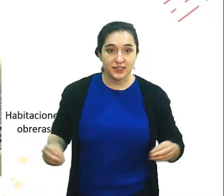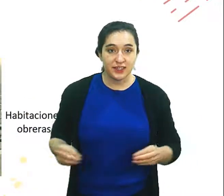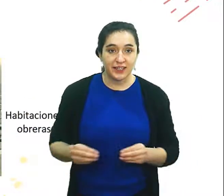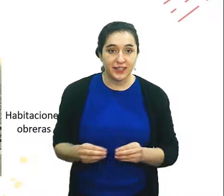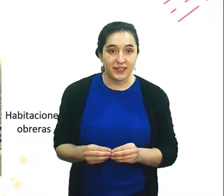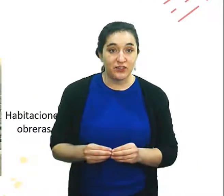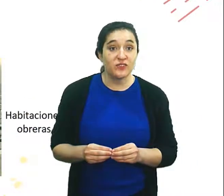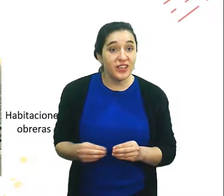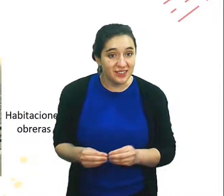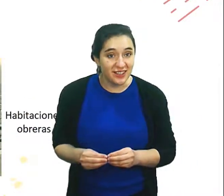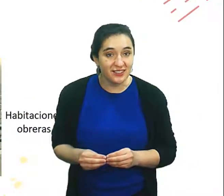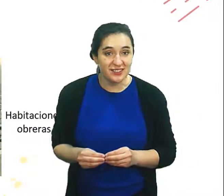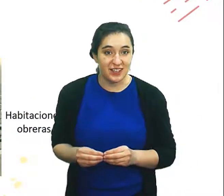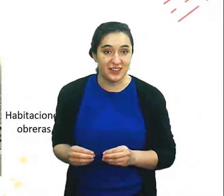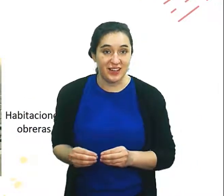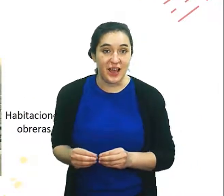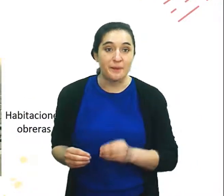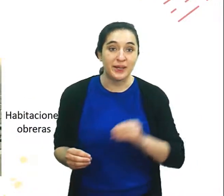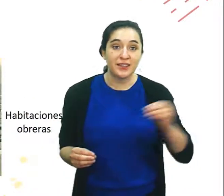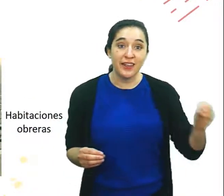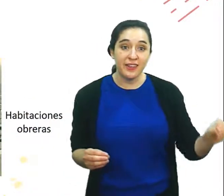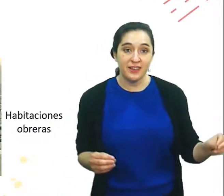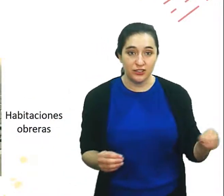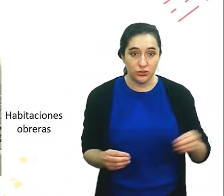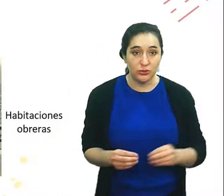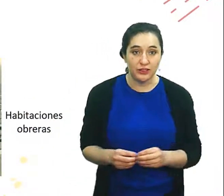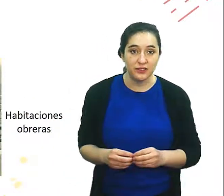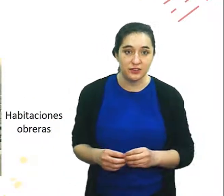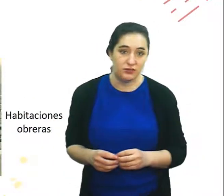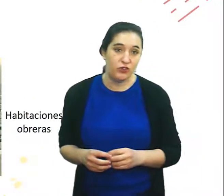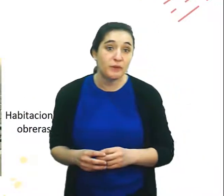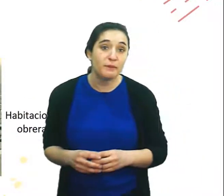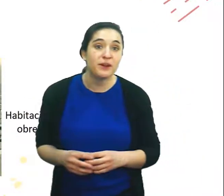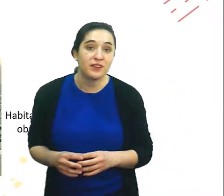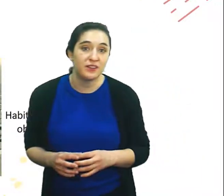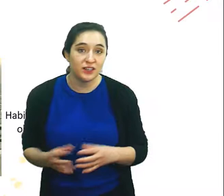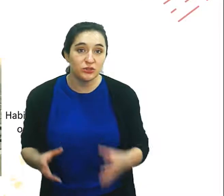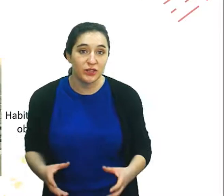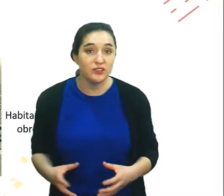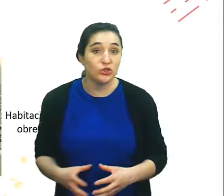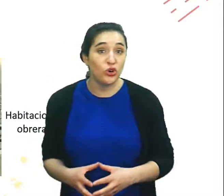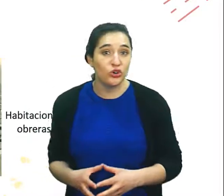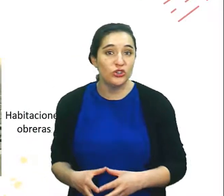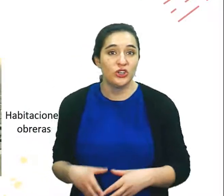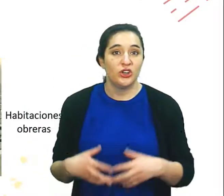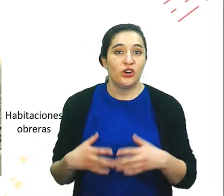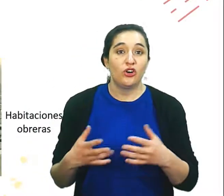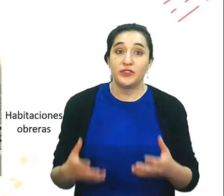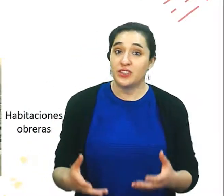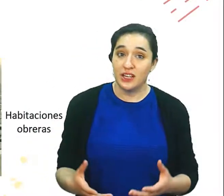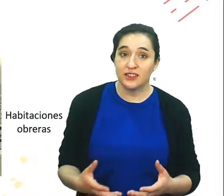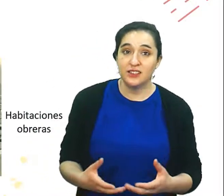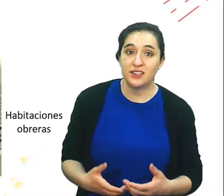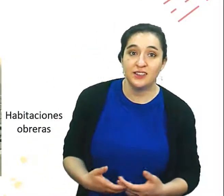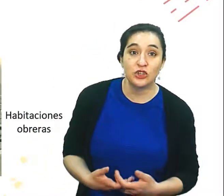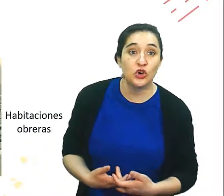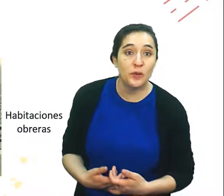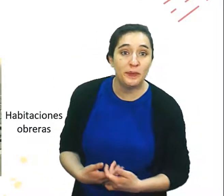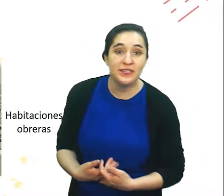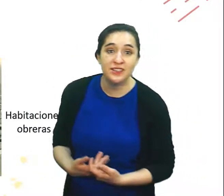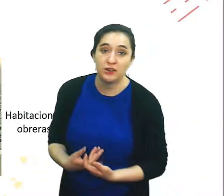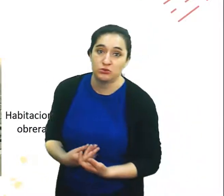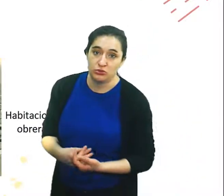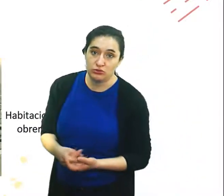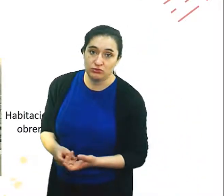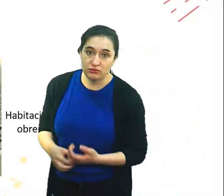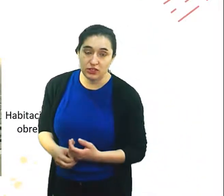Estas viviendas están apartadas de las ciudades, forman verdaderas ciudades o oficinas salitreras o